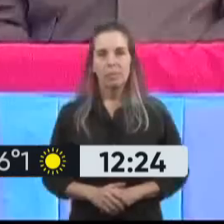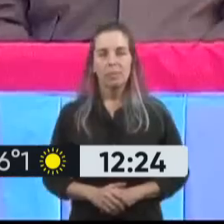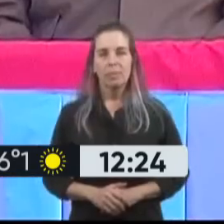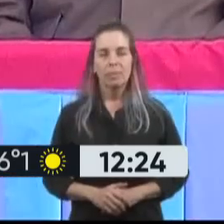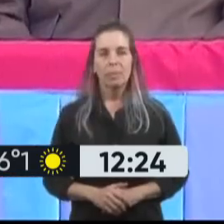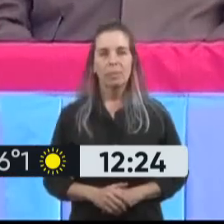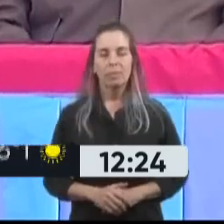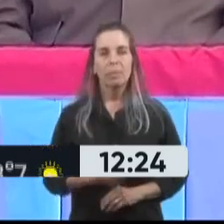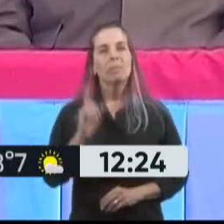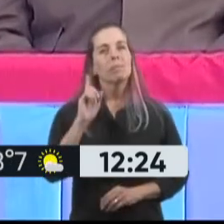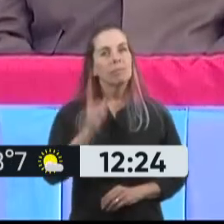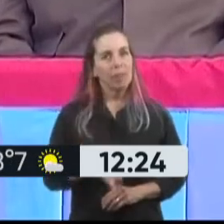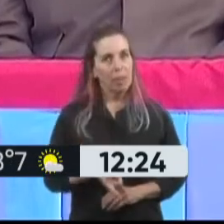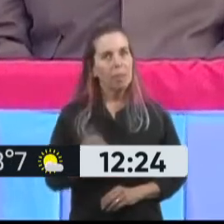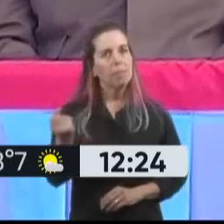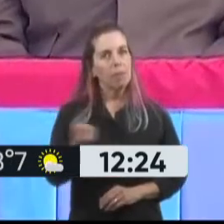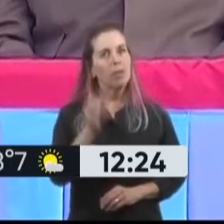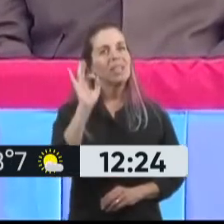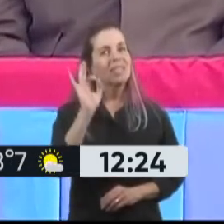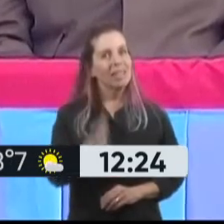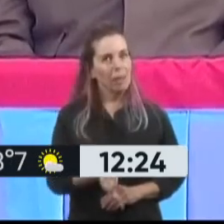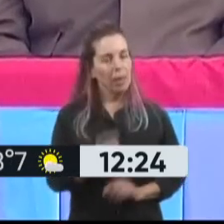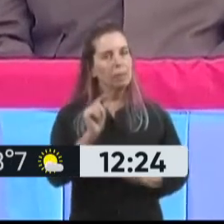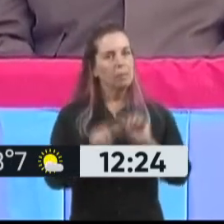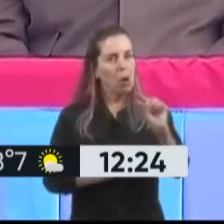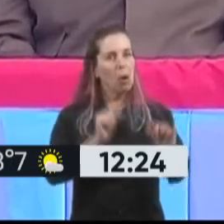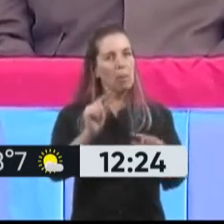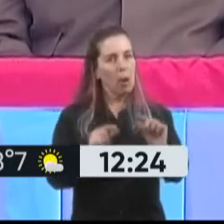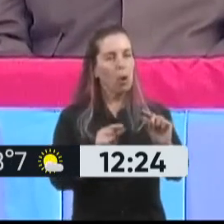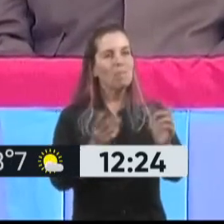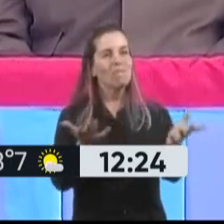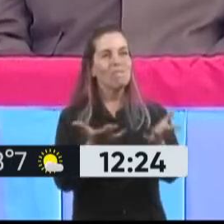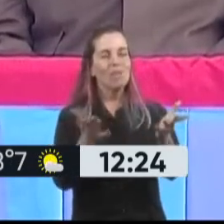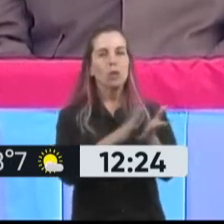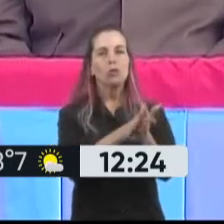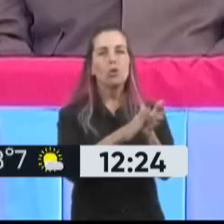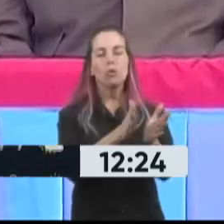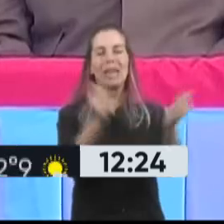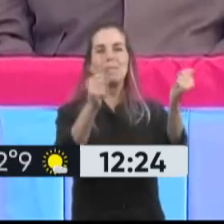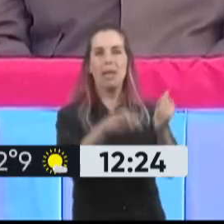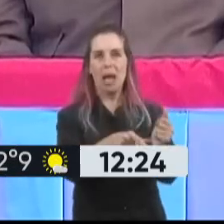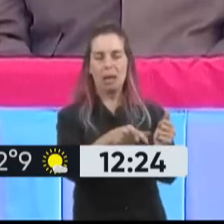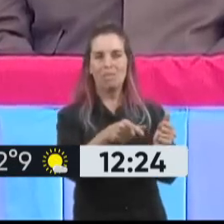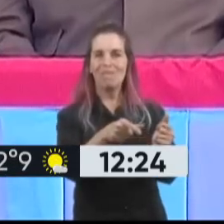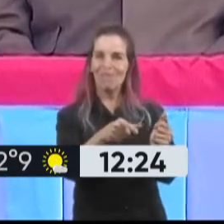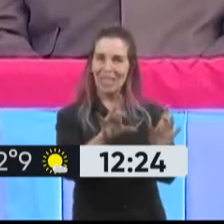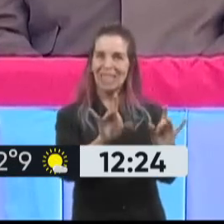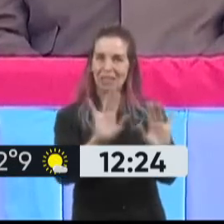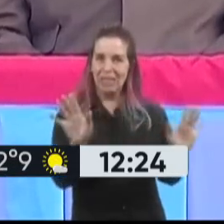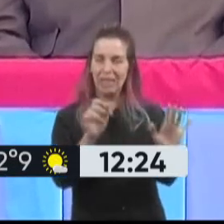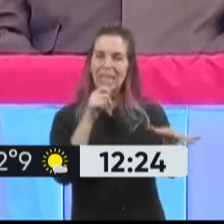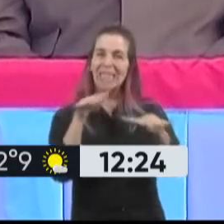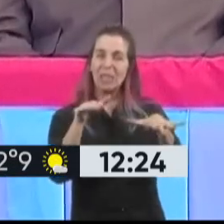Pero también debemos saber que quitar los parches sin antes solucionar el problema de fondo sería agravar la crisis